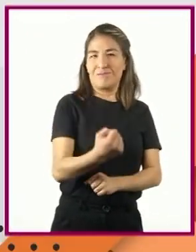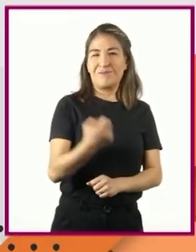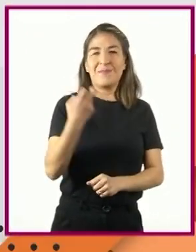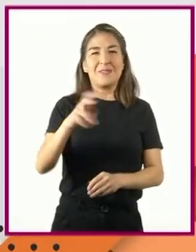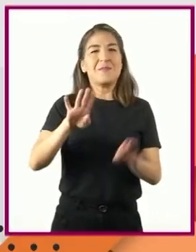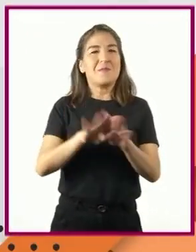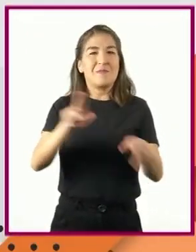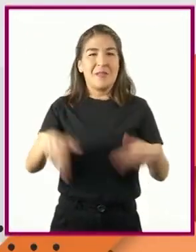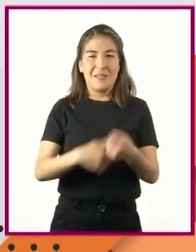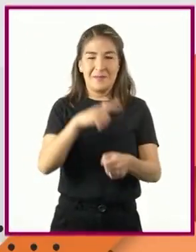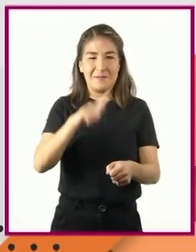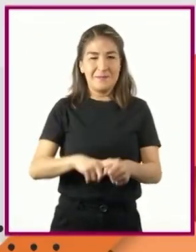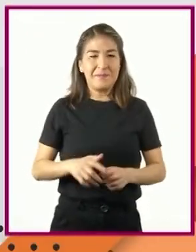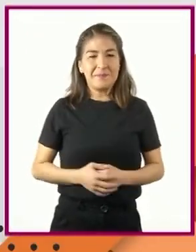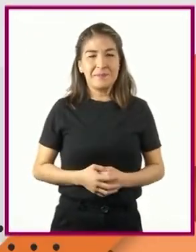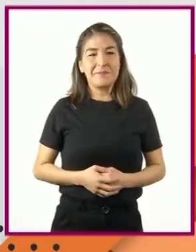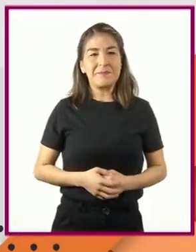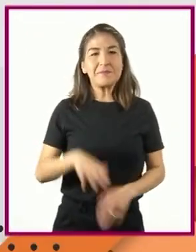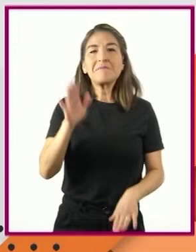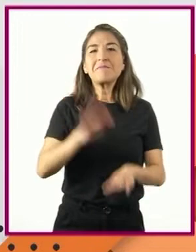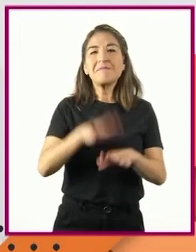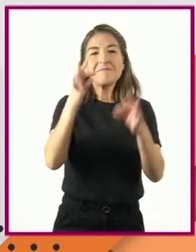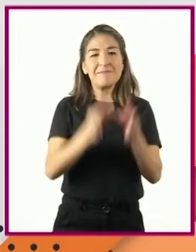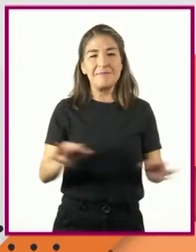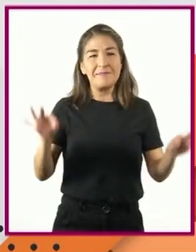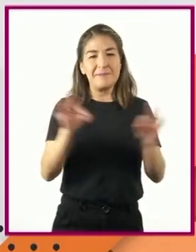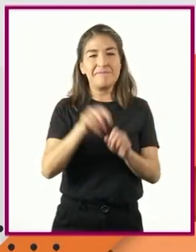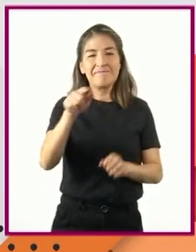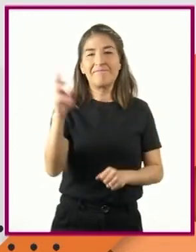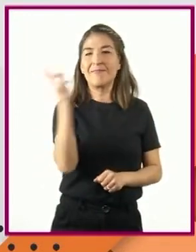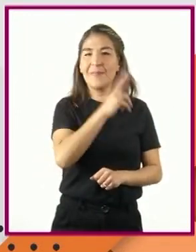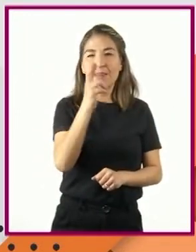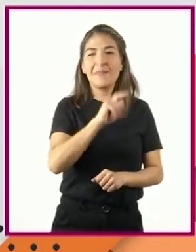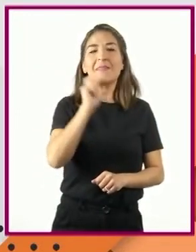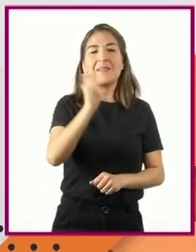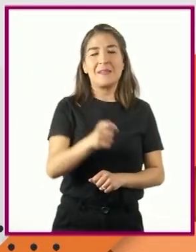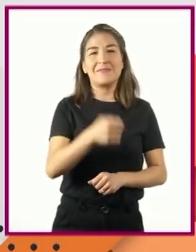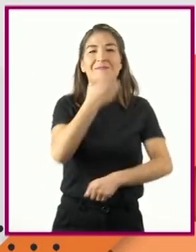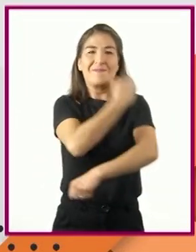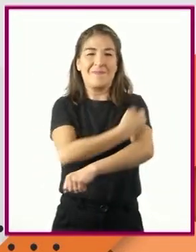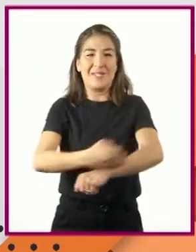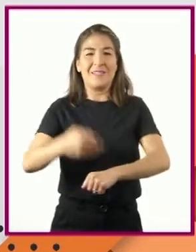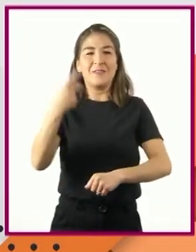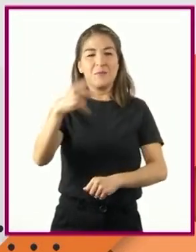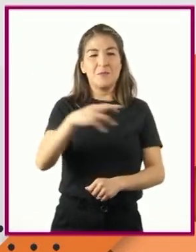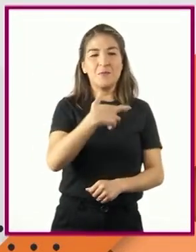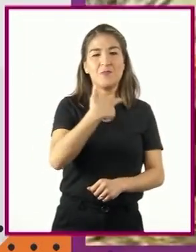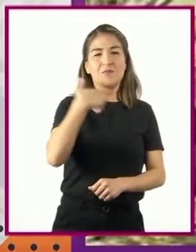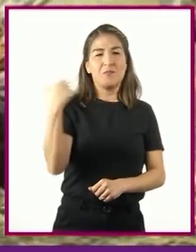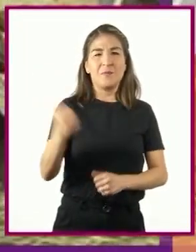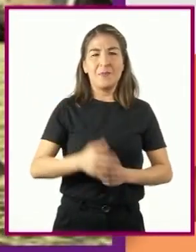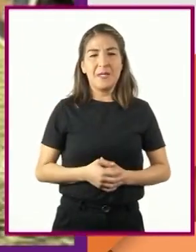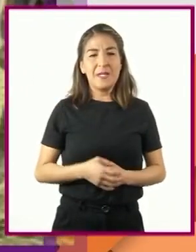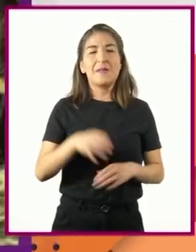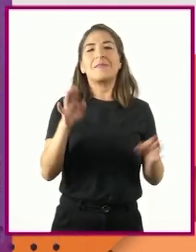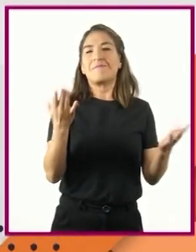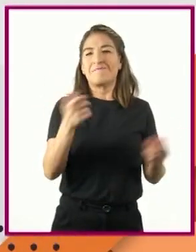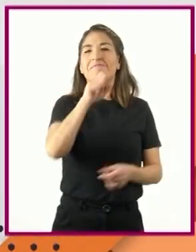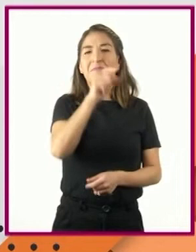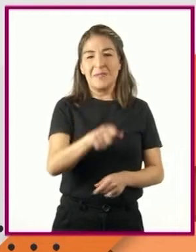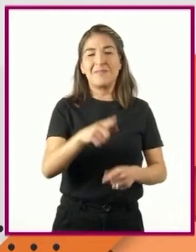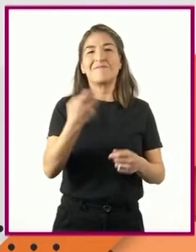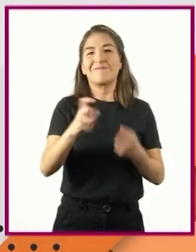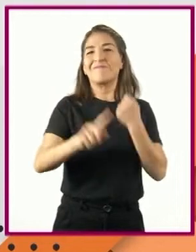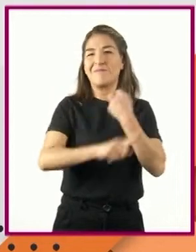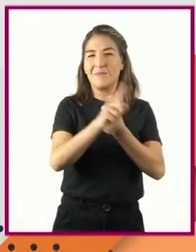nación. El inmenso imperio ruso, bajo el poder de la familia Románov, no fue la excepción.